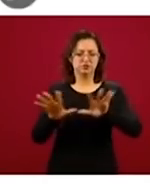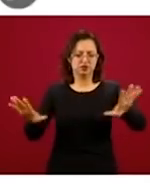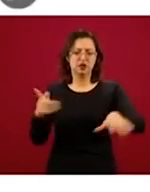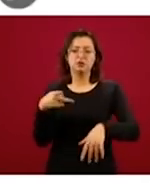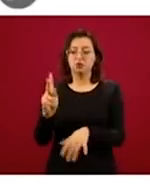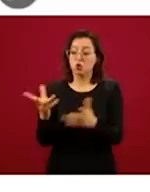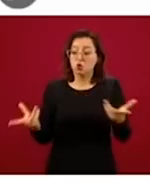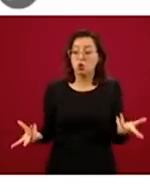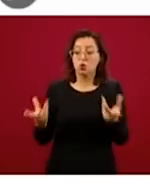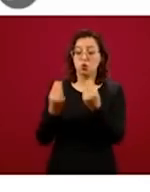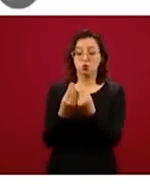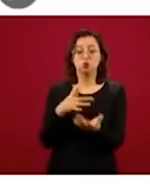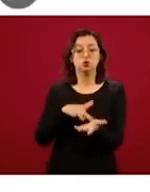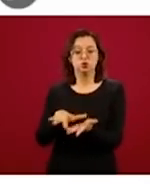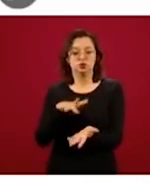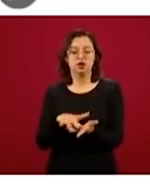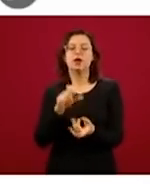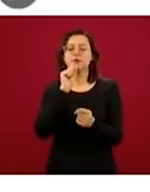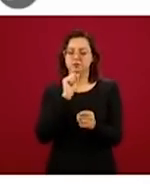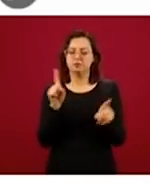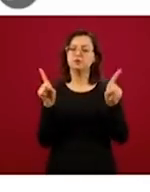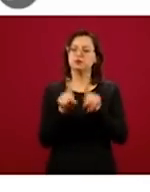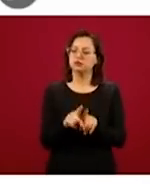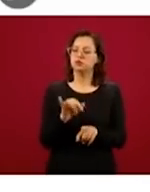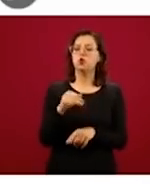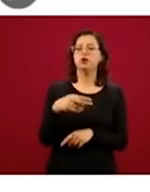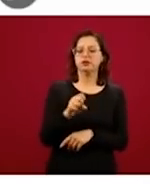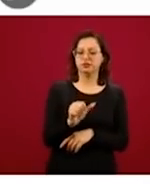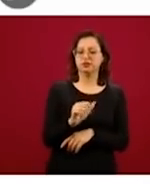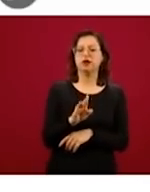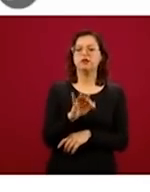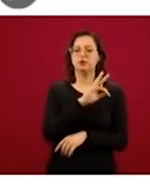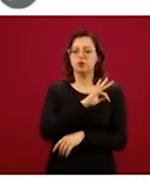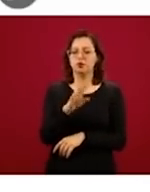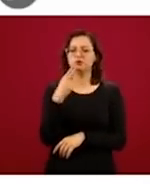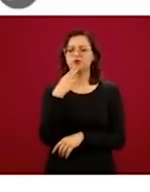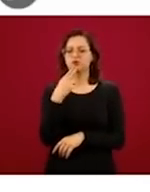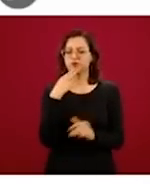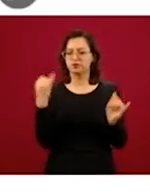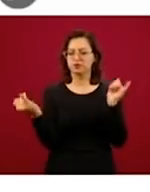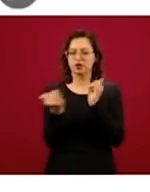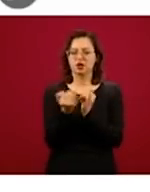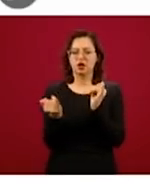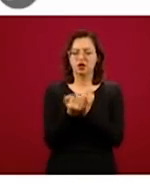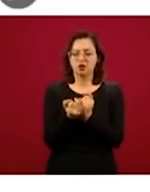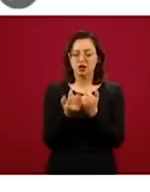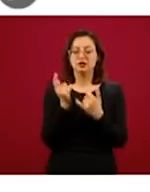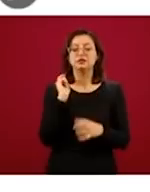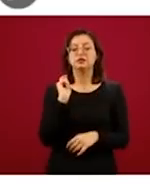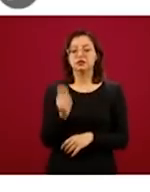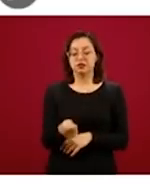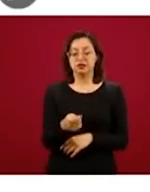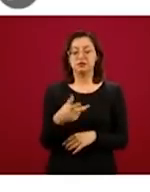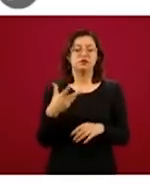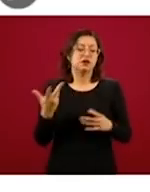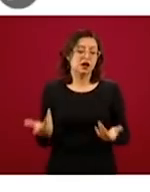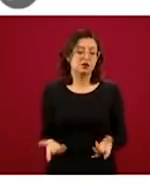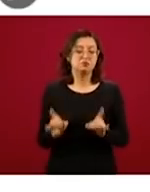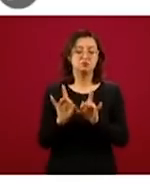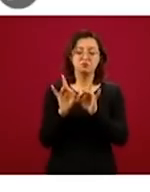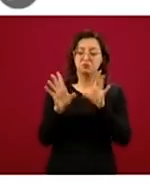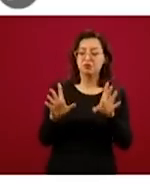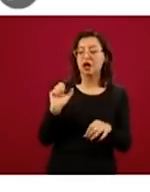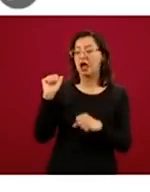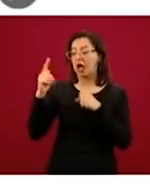integrado seguramente la podremos tener para todo el sector la idea es que pueda haber denuncias inmediatas sobre cualquier anomalía